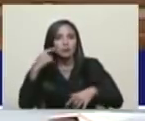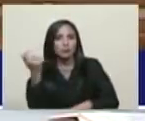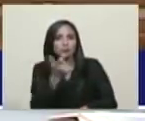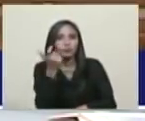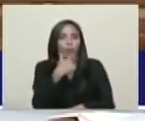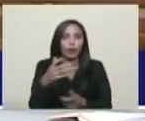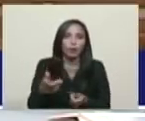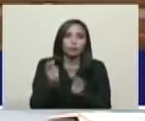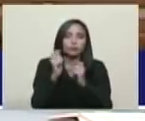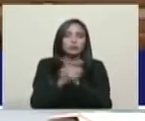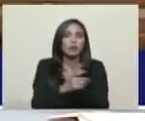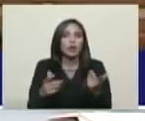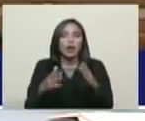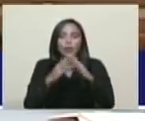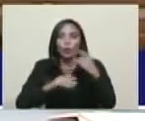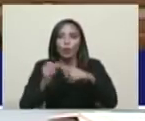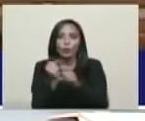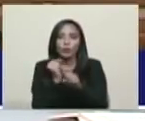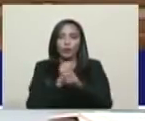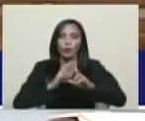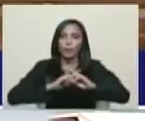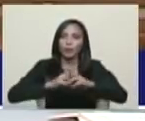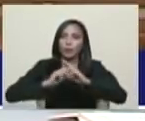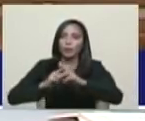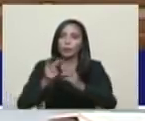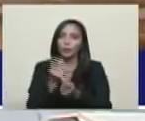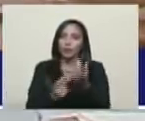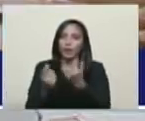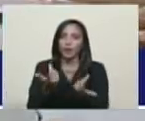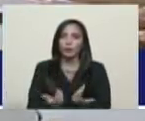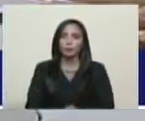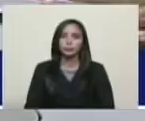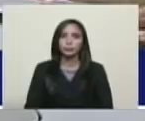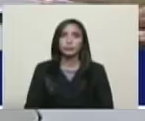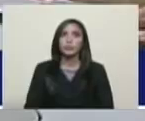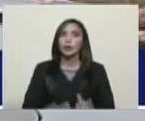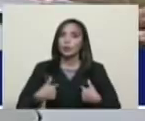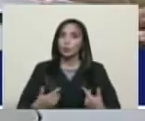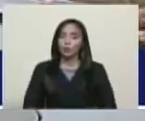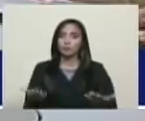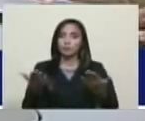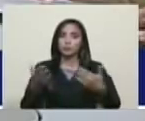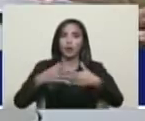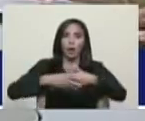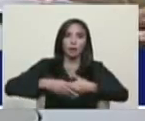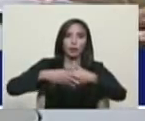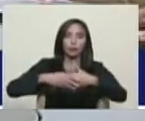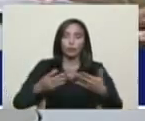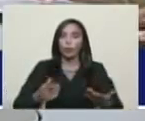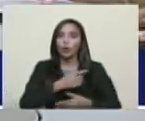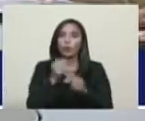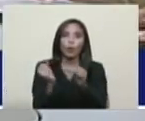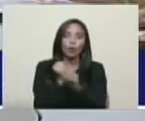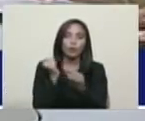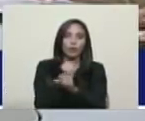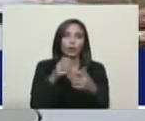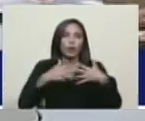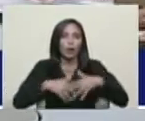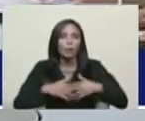la semilla, todo. Pero también extiendo mis brazos a los grandes productores del campo